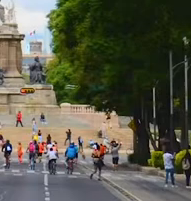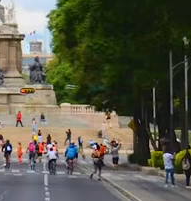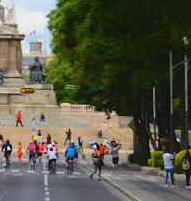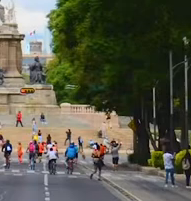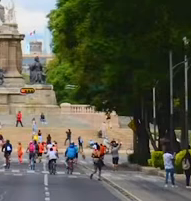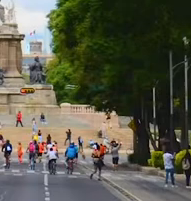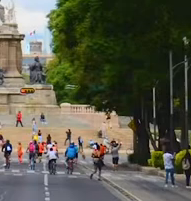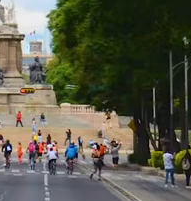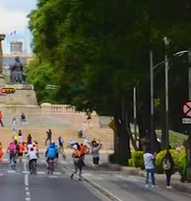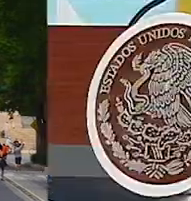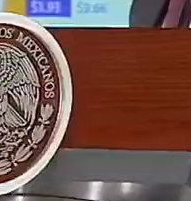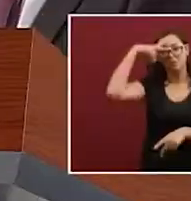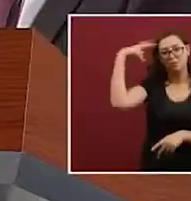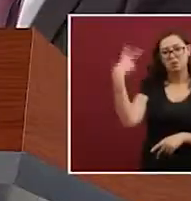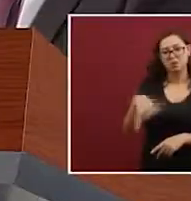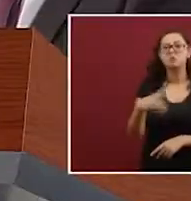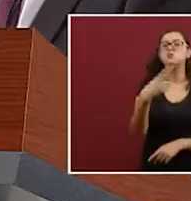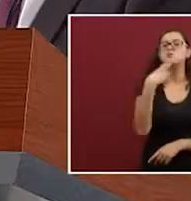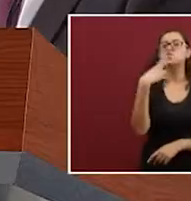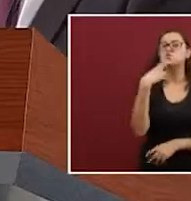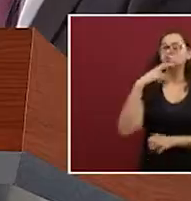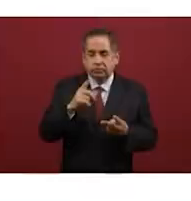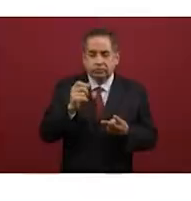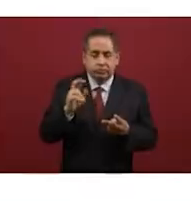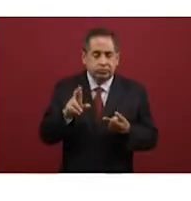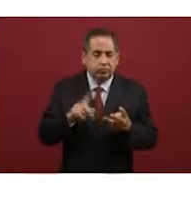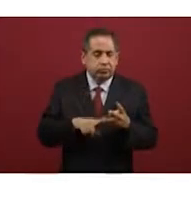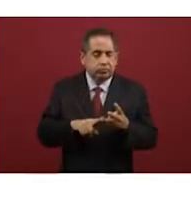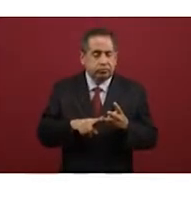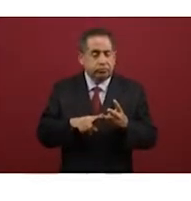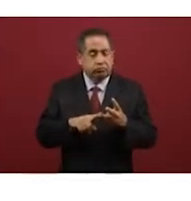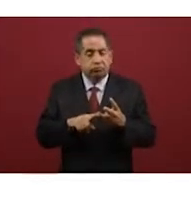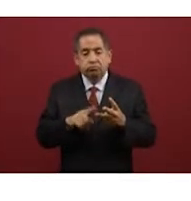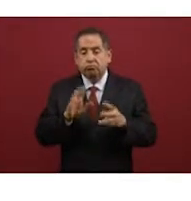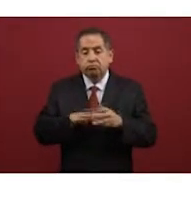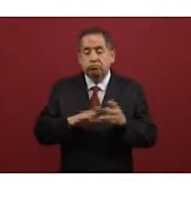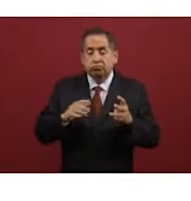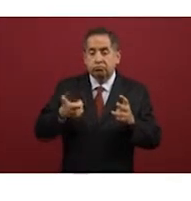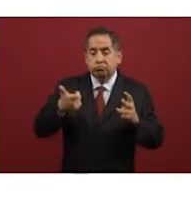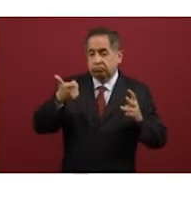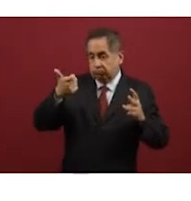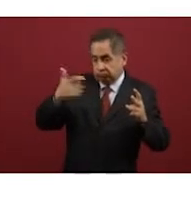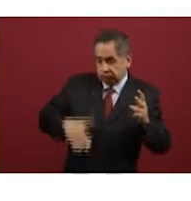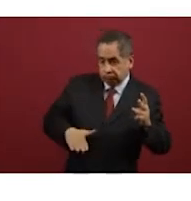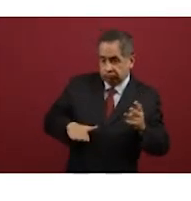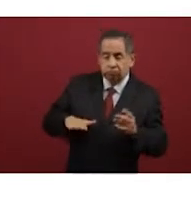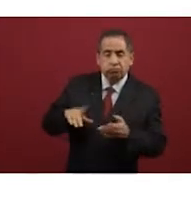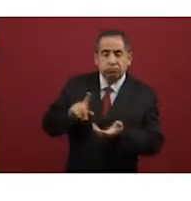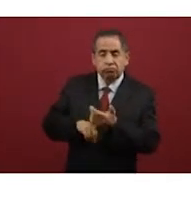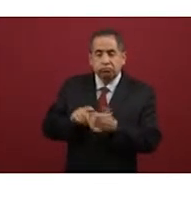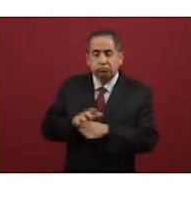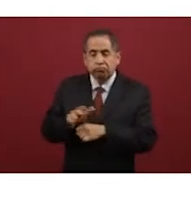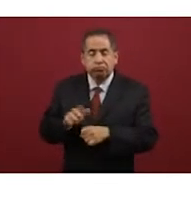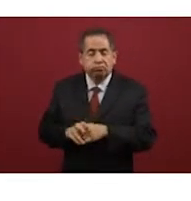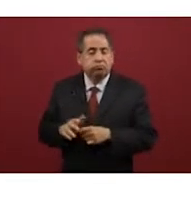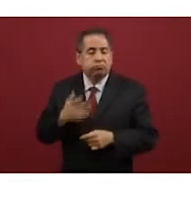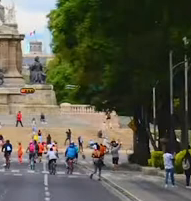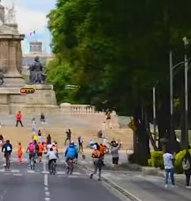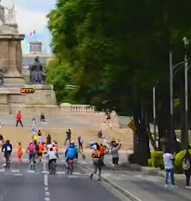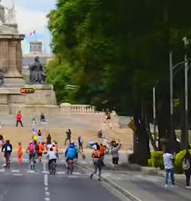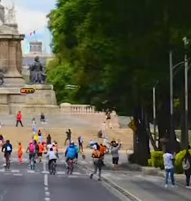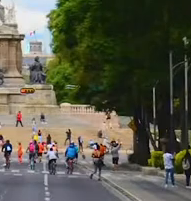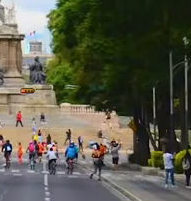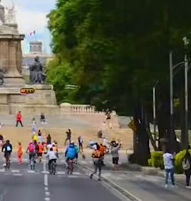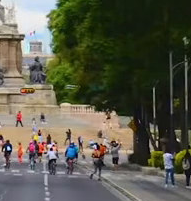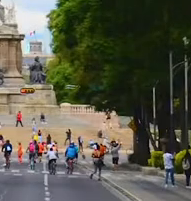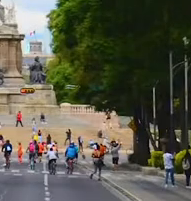que sean parte de esta red. Profeco informó que las gasolineras más caras son Chevron, Redco y Arco, y las más económicas, la Gas Orsan y Oxogas.